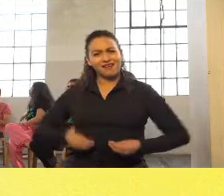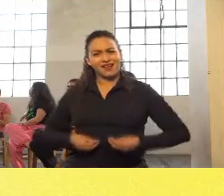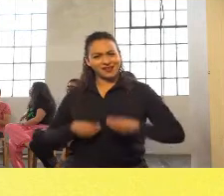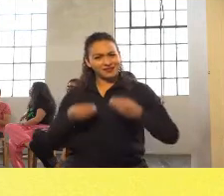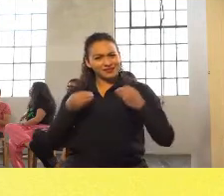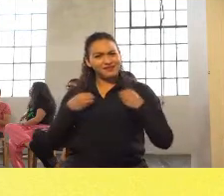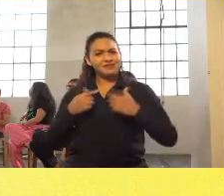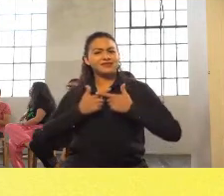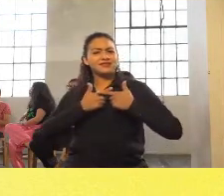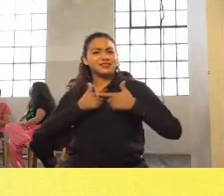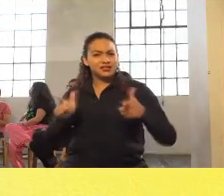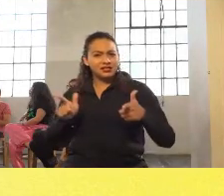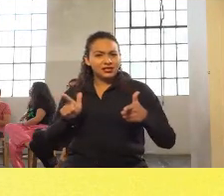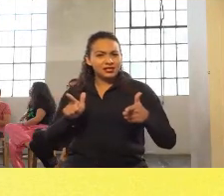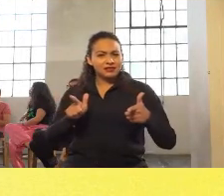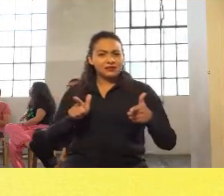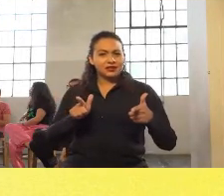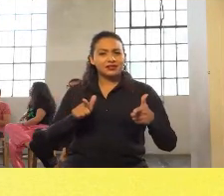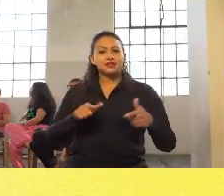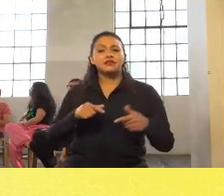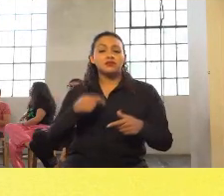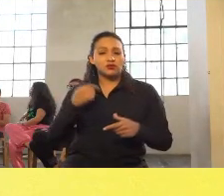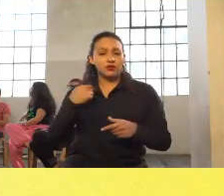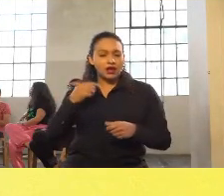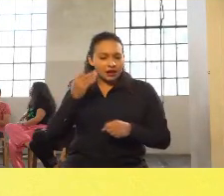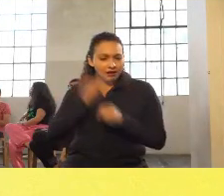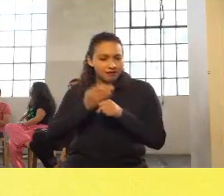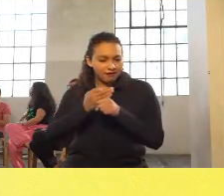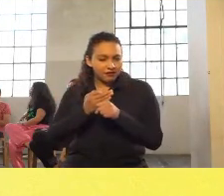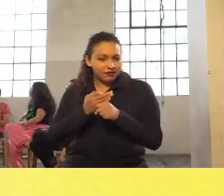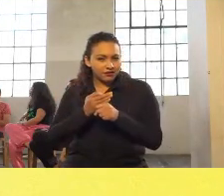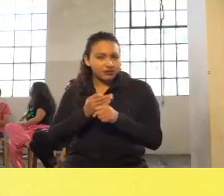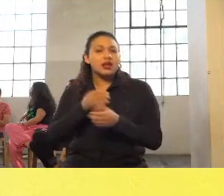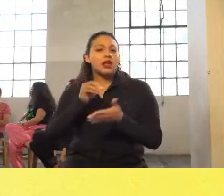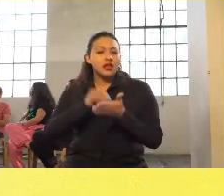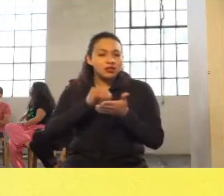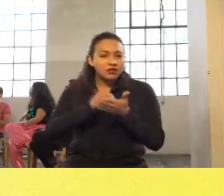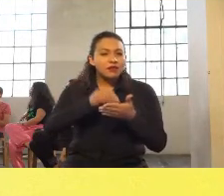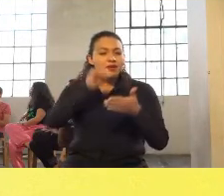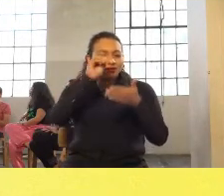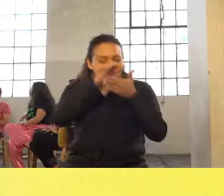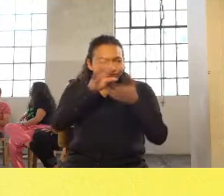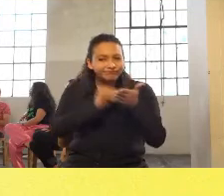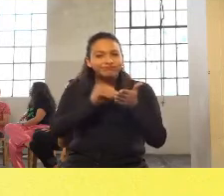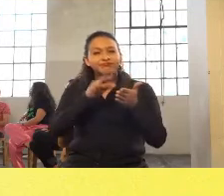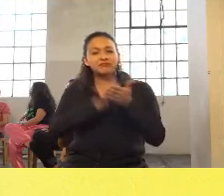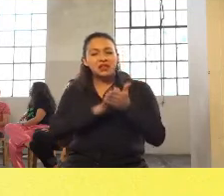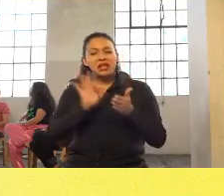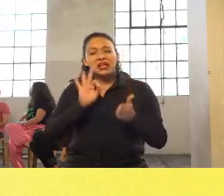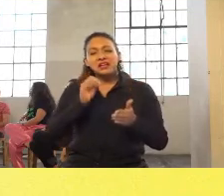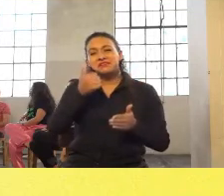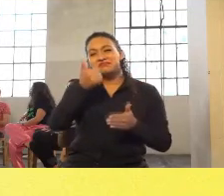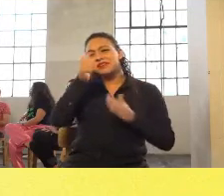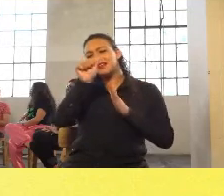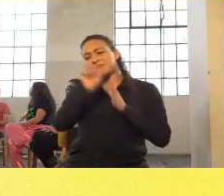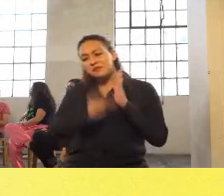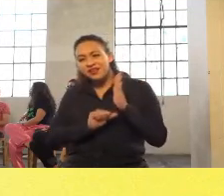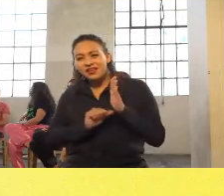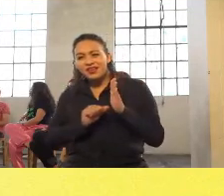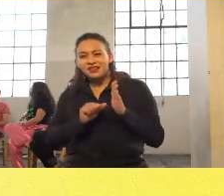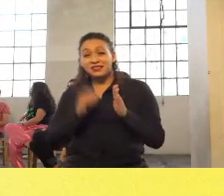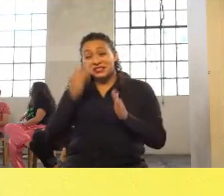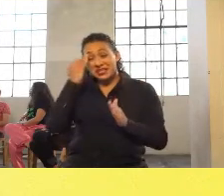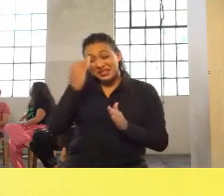a publicar, no sabemos en qué orden, quizás pase un mes, quizás pasen 3, 6 meses, o sea, como que es muy